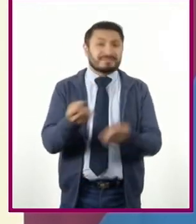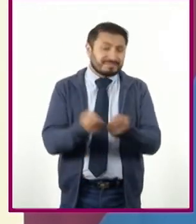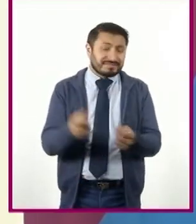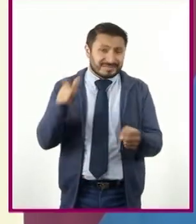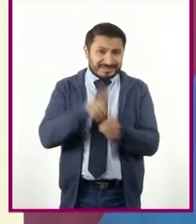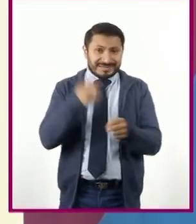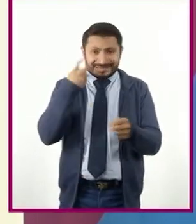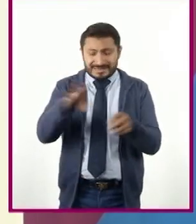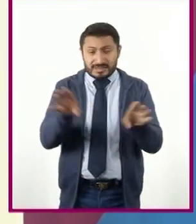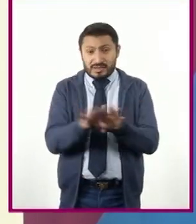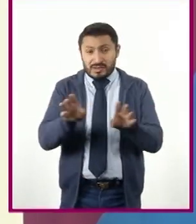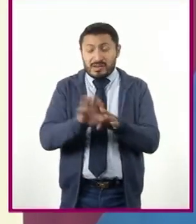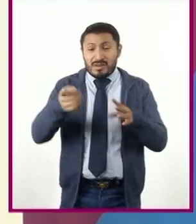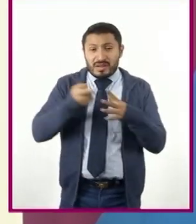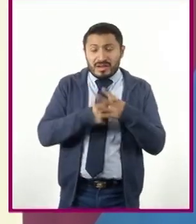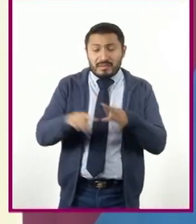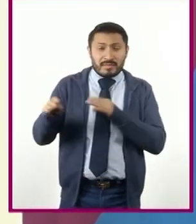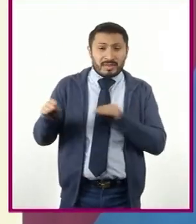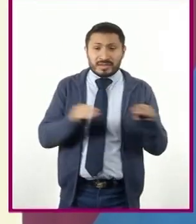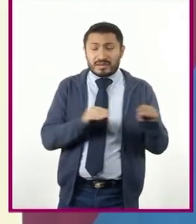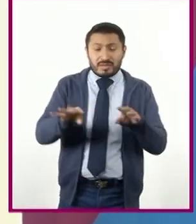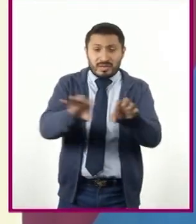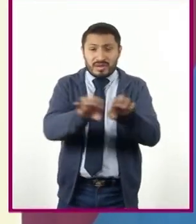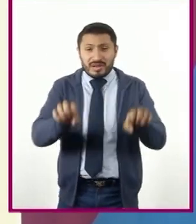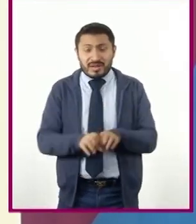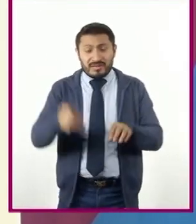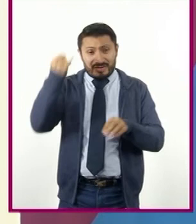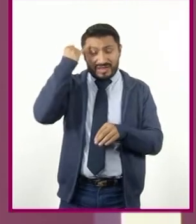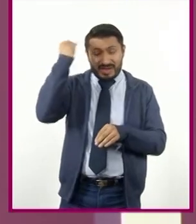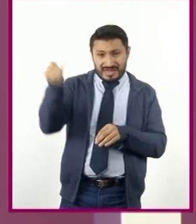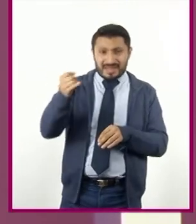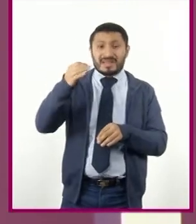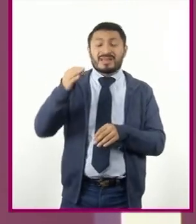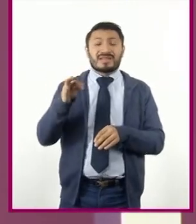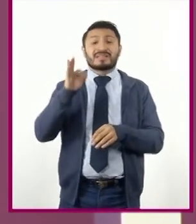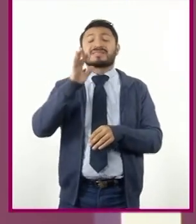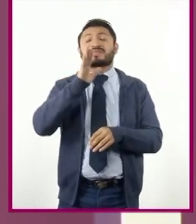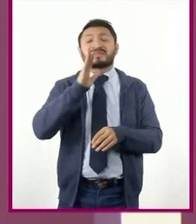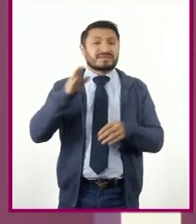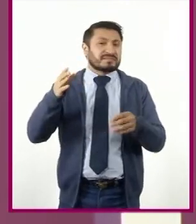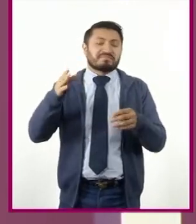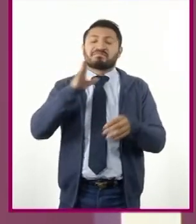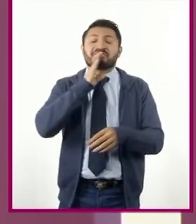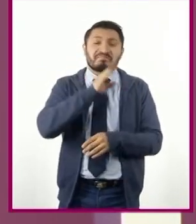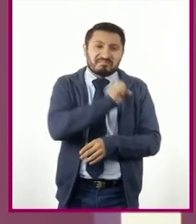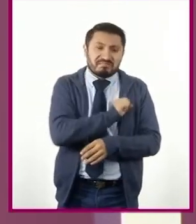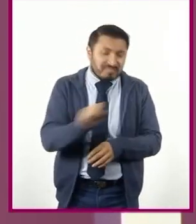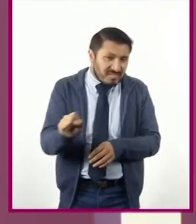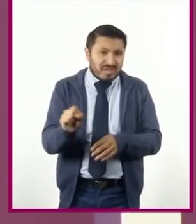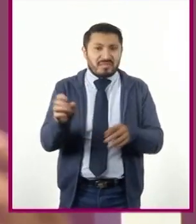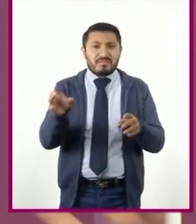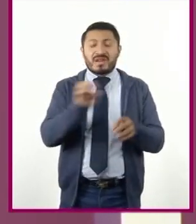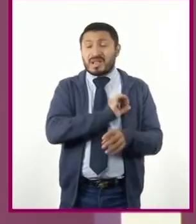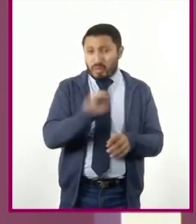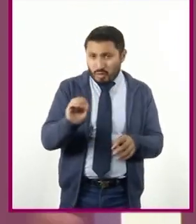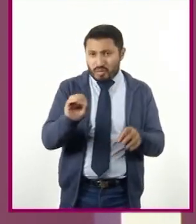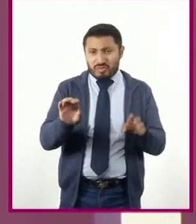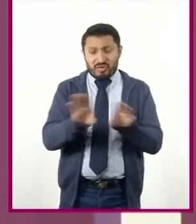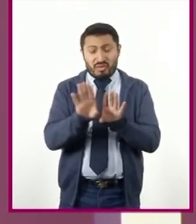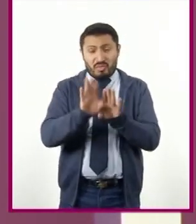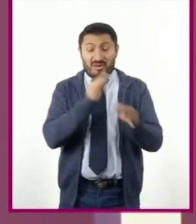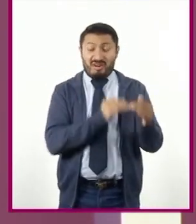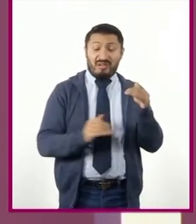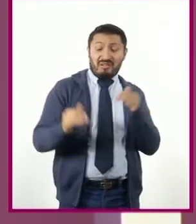tradujo en el surgimiento de movimientos de ideologías fascistas, que abogaban por la superioridad de su nación sobre las